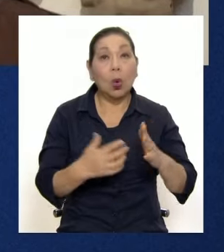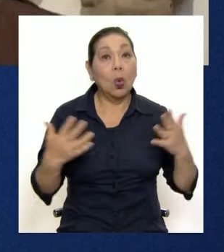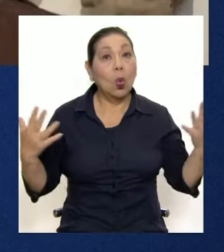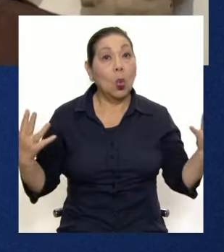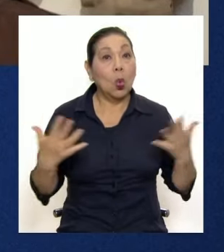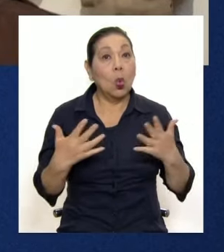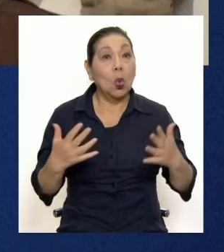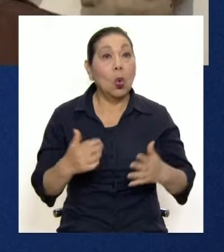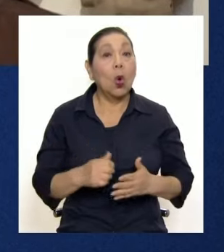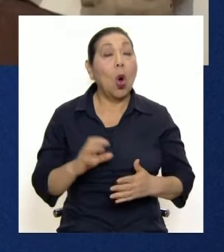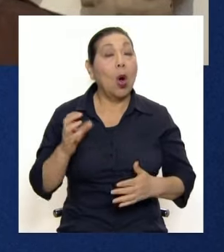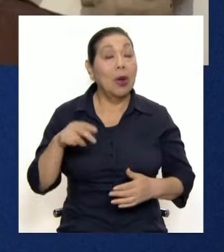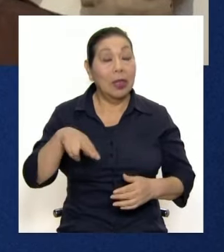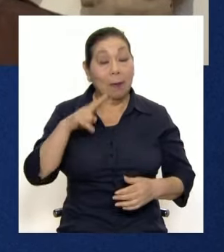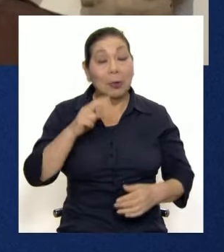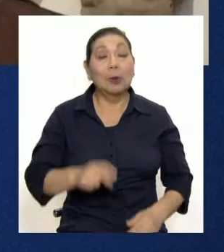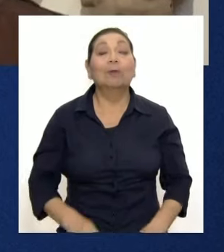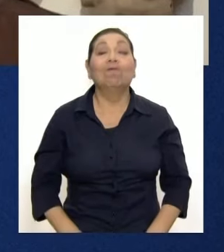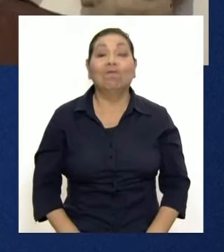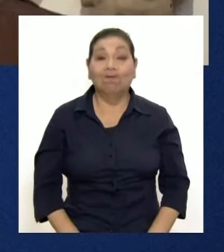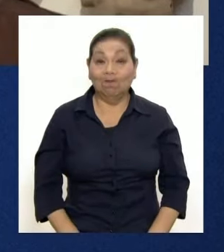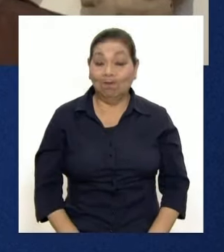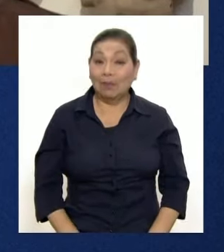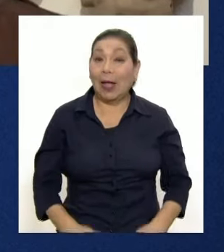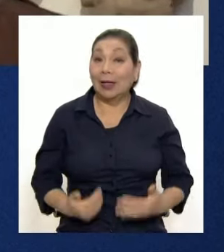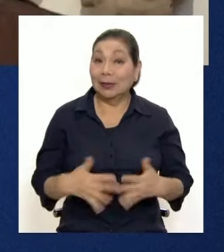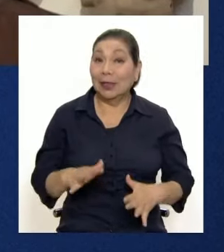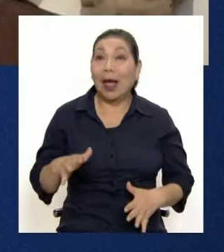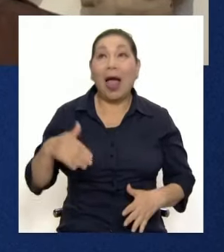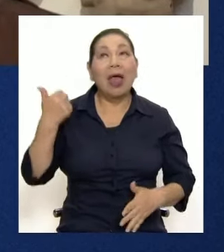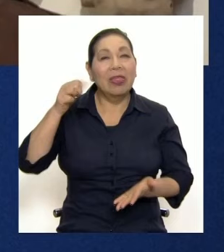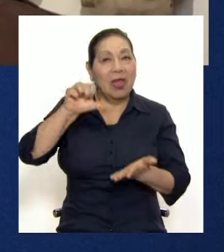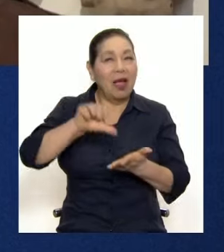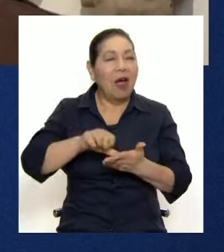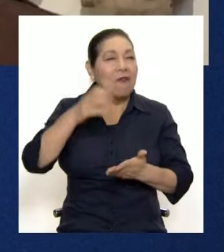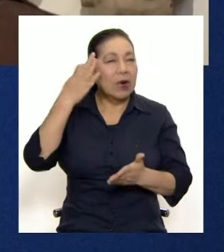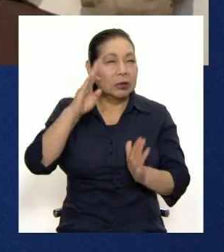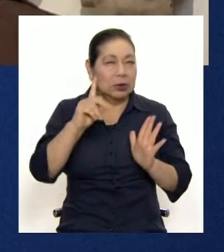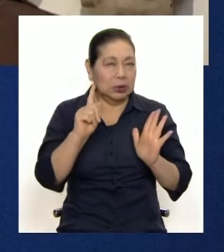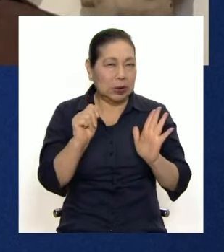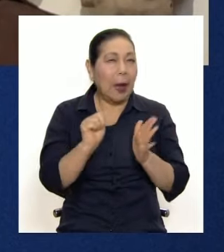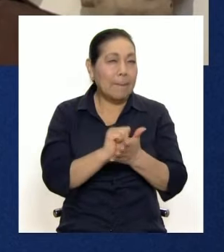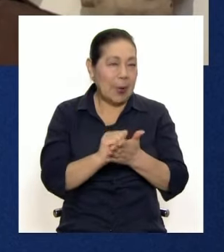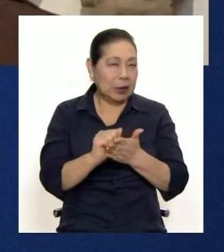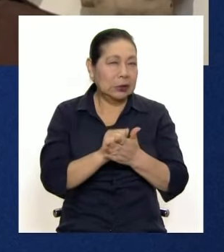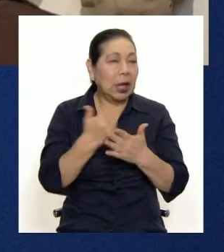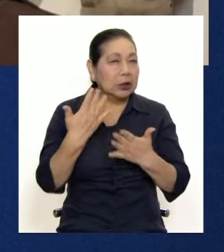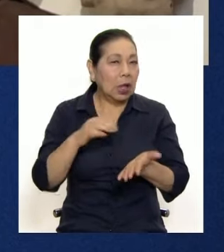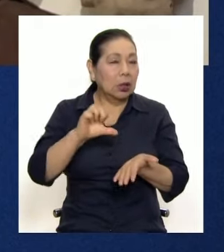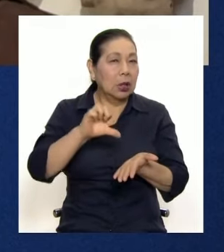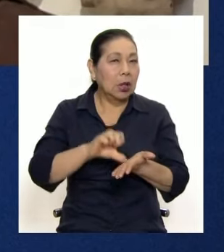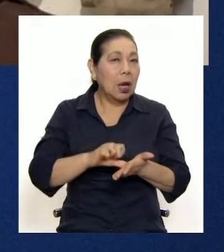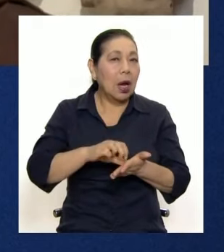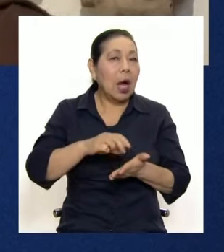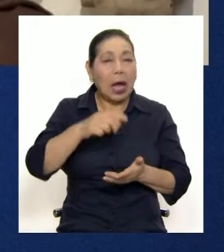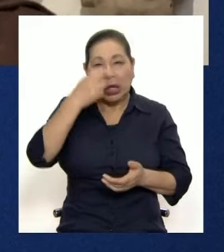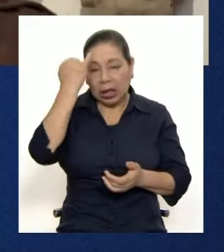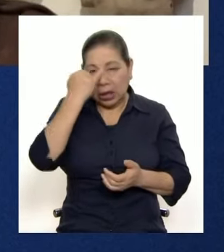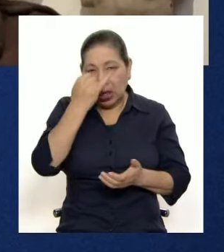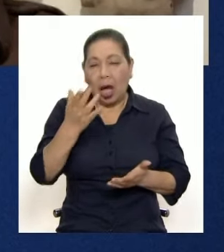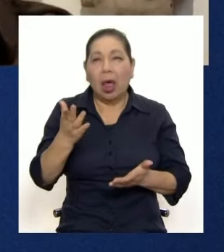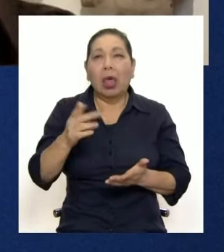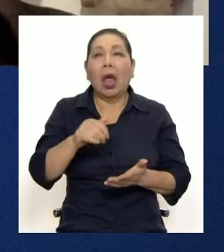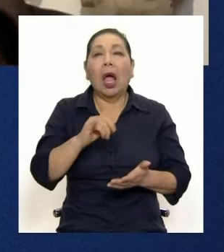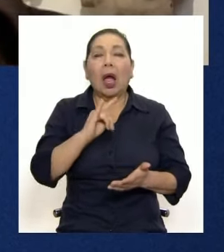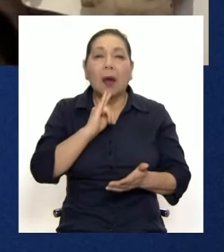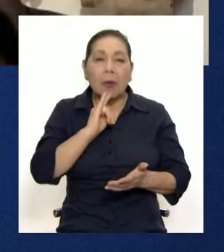de oro del Perú que ya estuvo en París por Casi 6 meses que ya estuvo en Milán y que estuvo en Florida